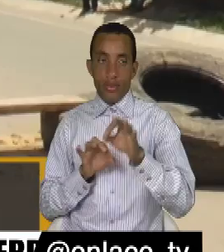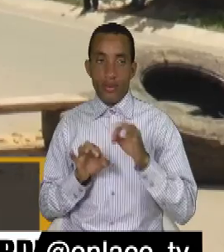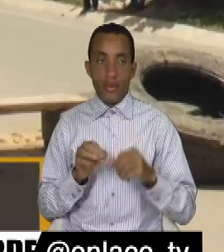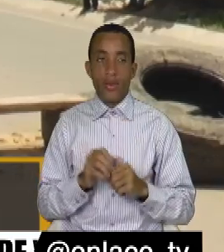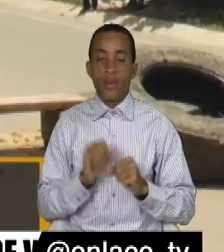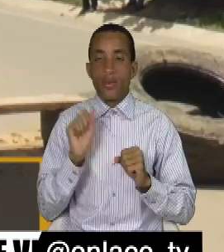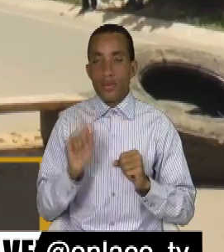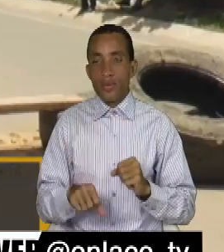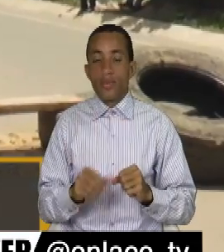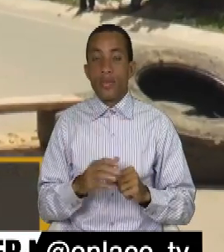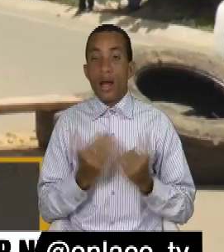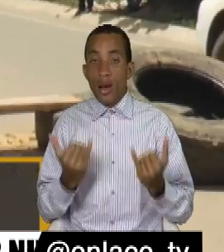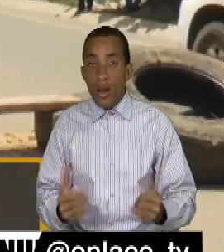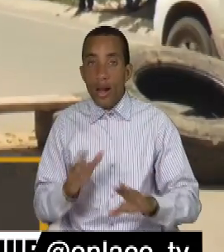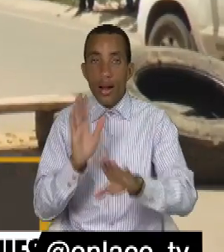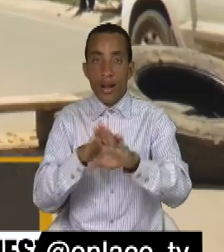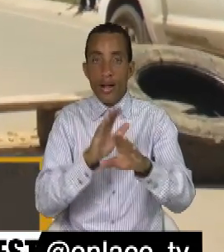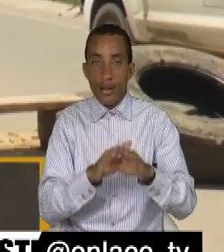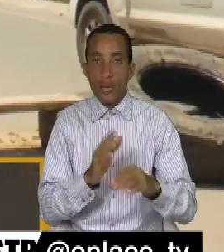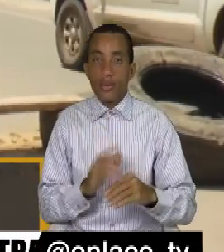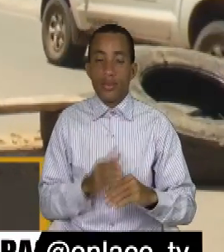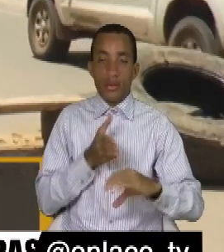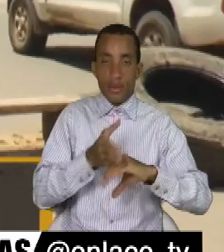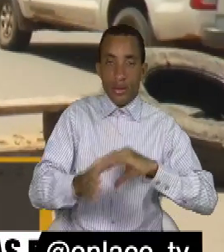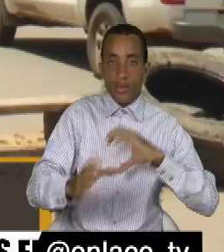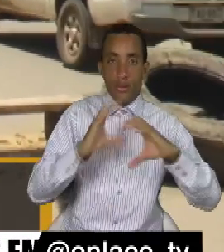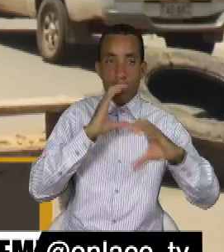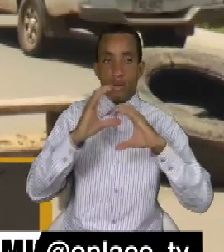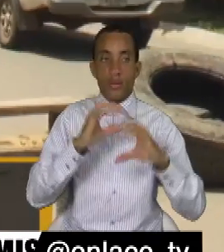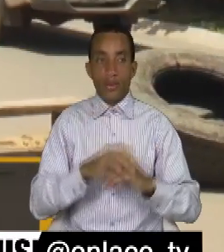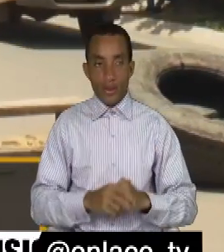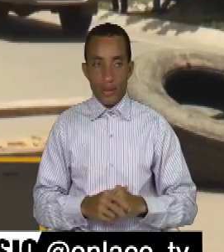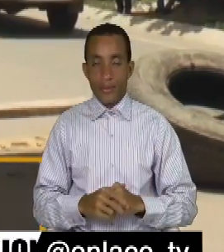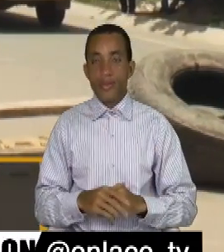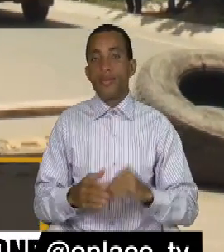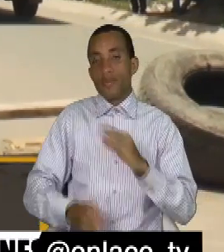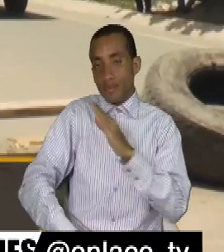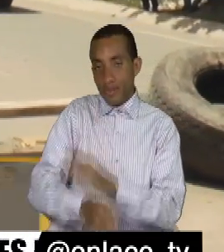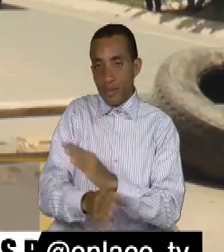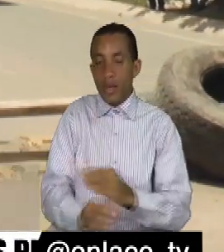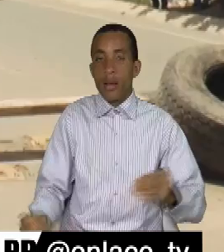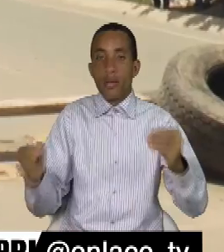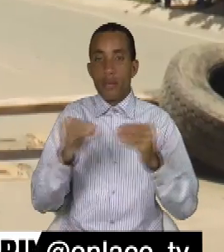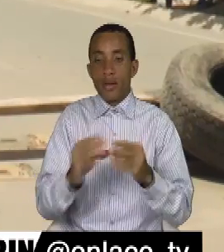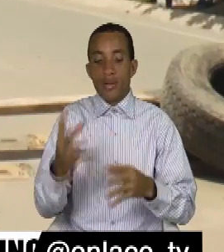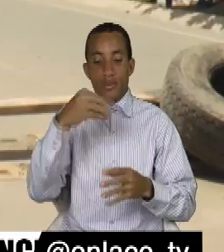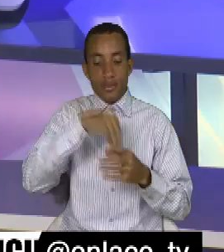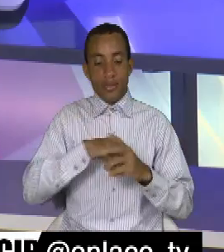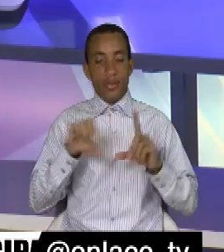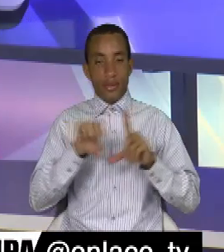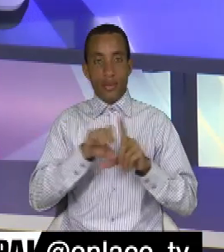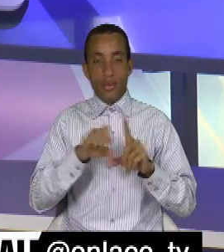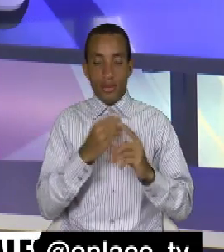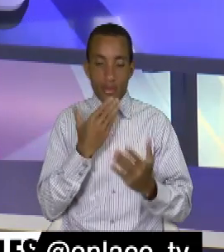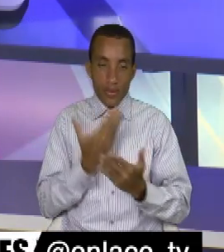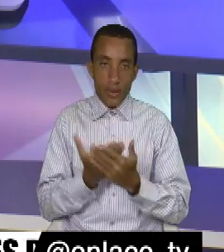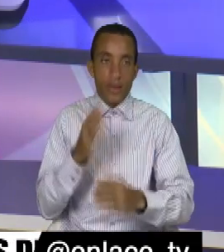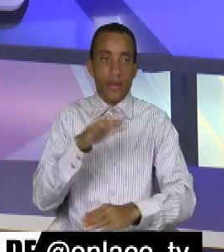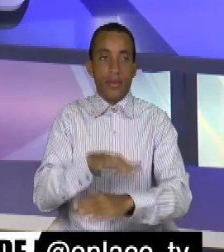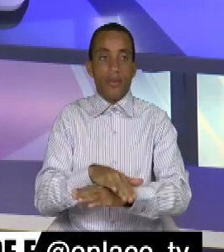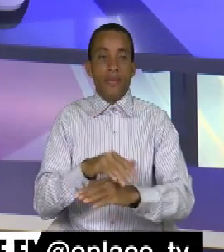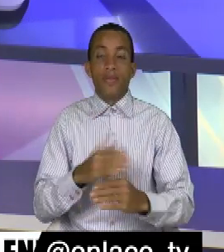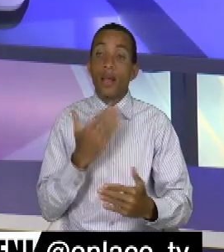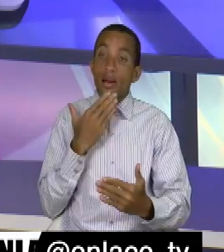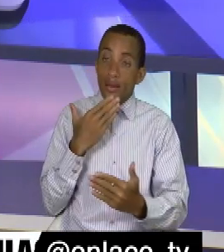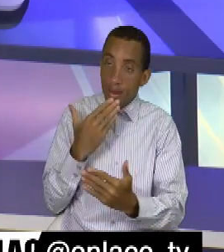entregar declaraciones a la prensa local. Continúen ustedes con más información en estudios. Muy buenas tardes. Pedro,